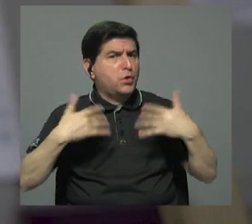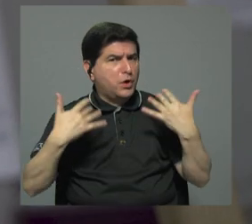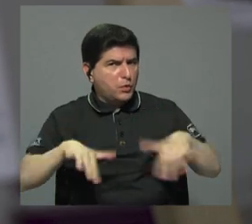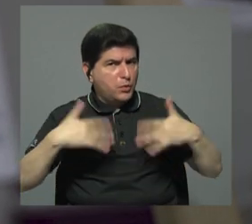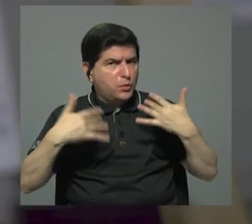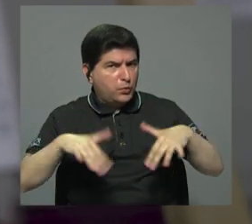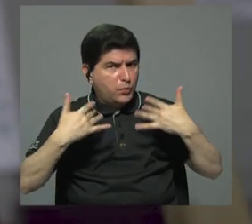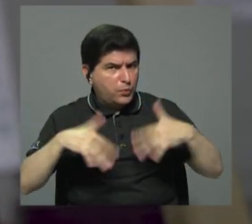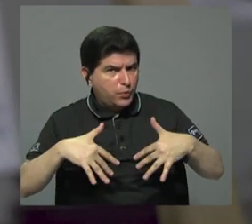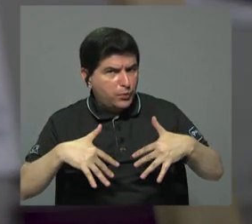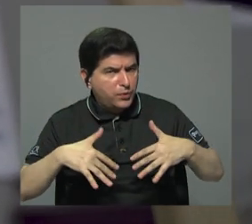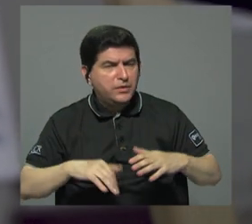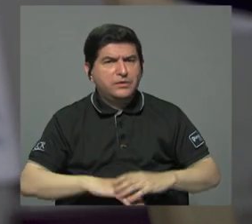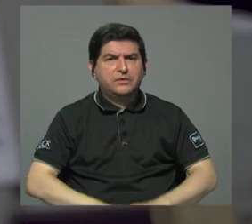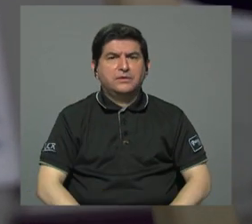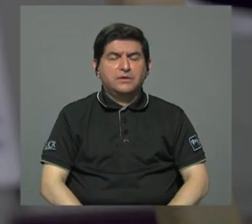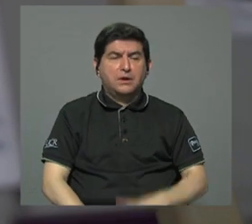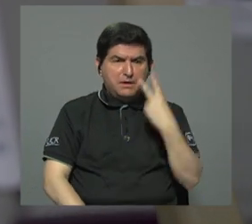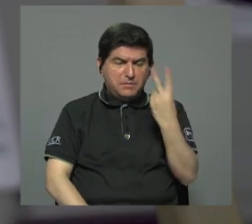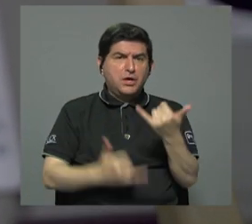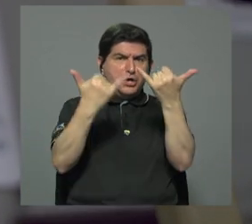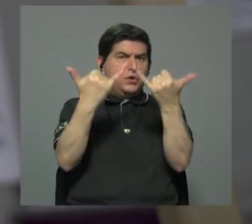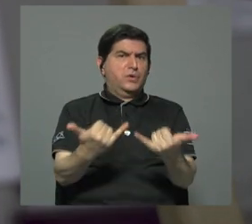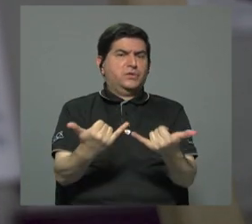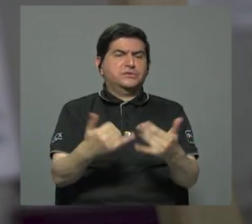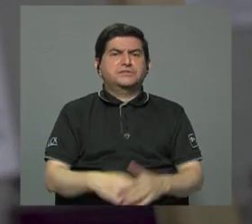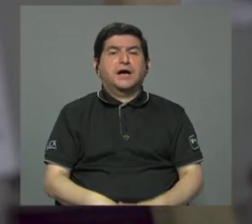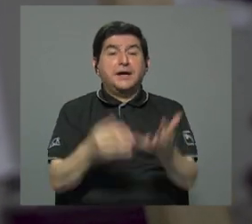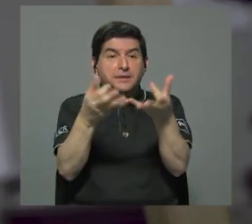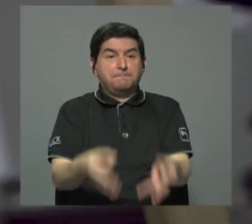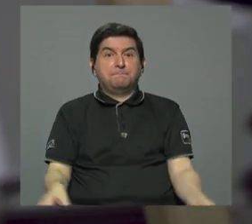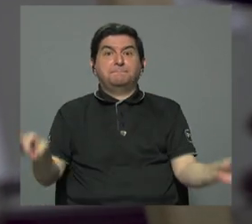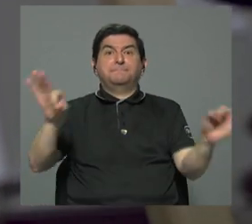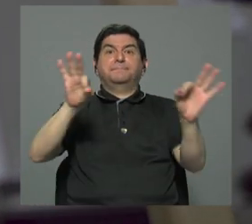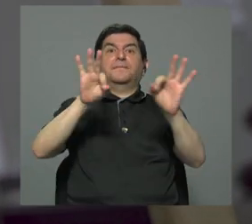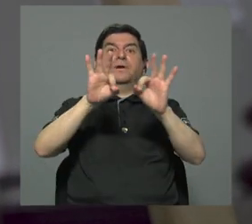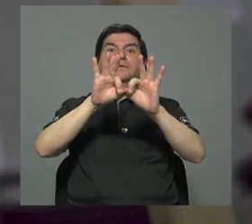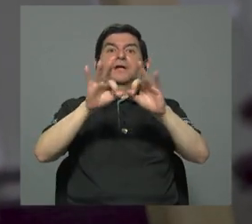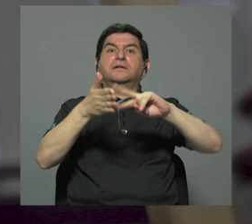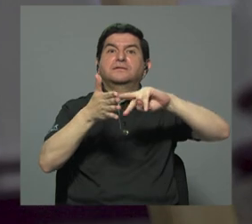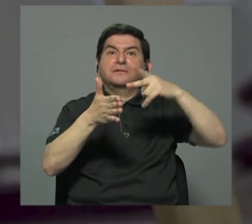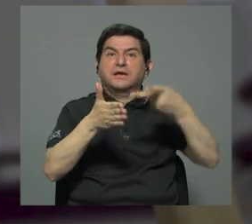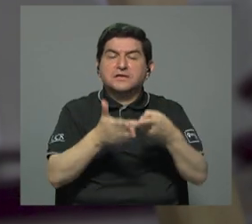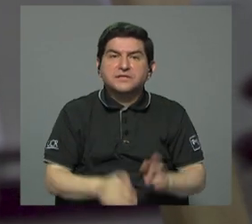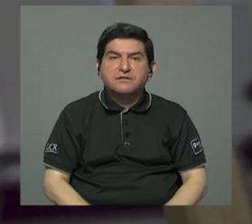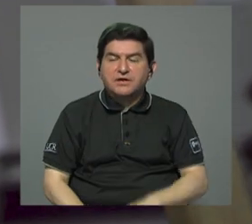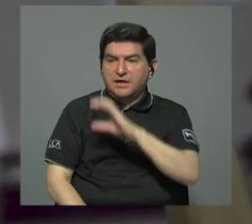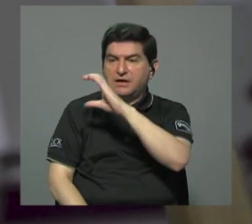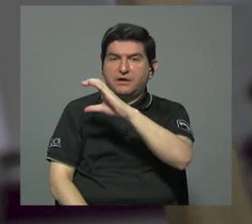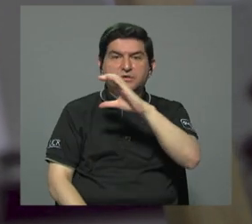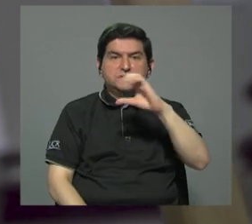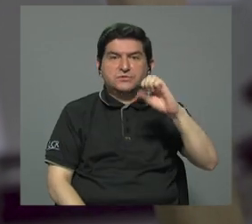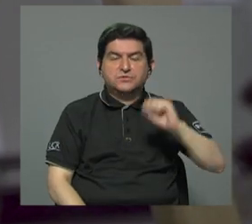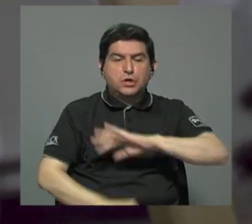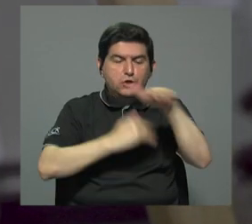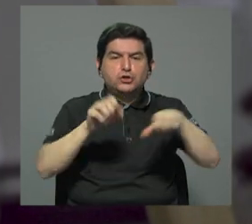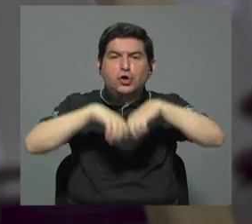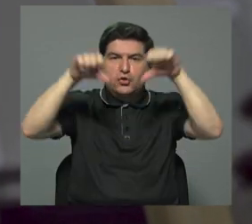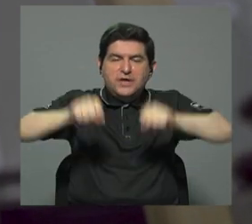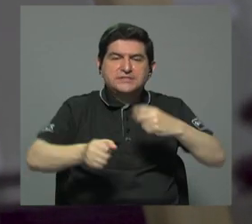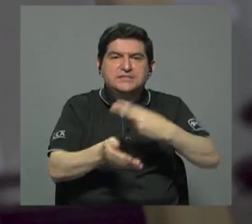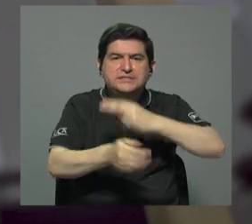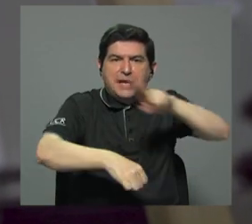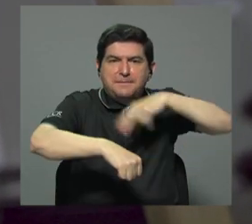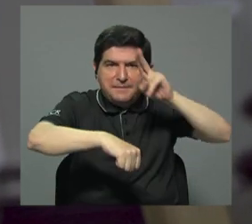¿verdad? Y ya lo vimos ahora lo importante que resultó la Caja del Seguro Social, todo el sistema hospitalario